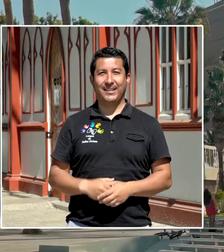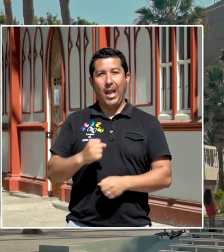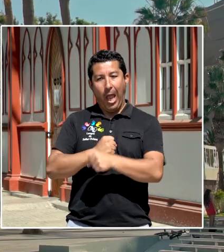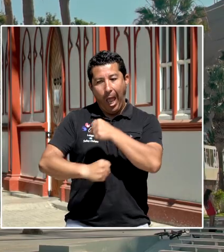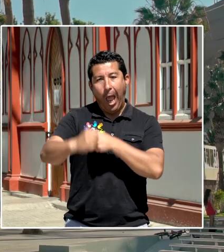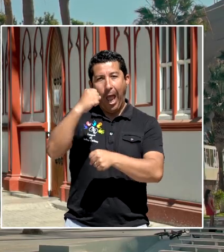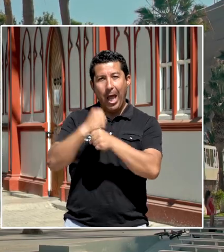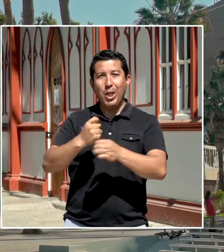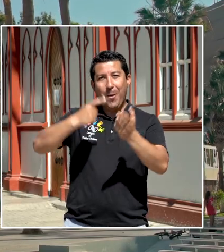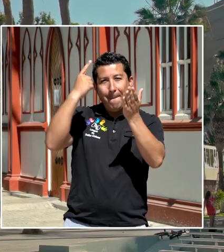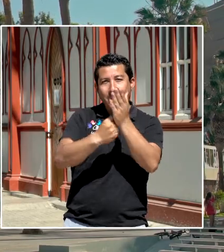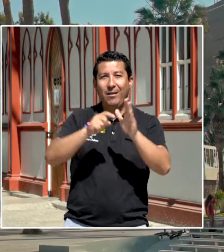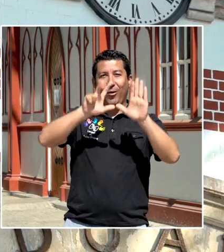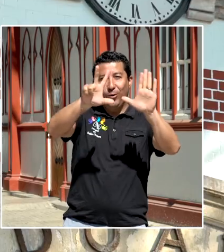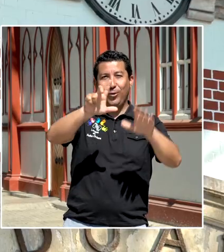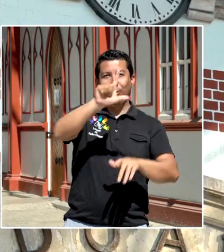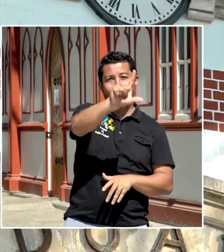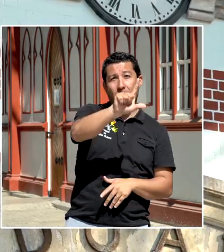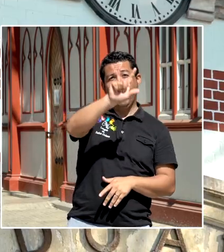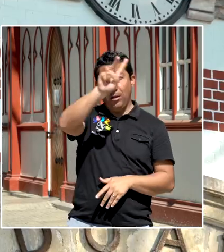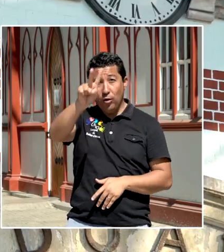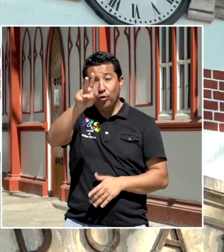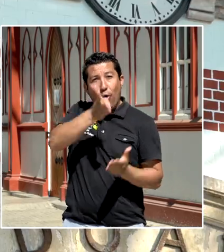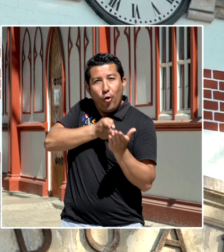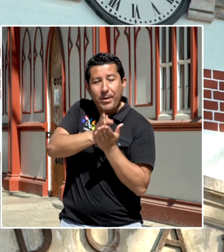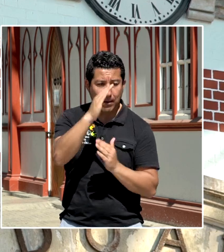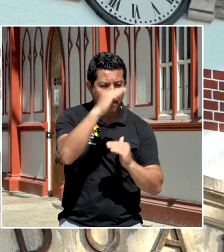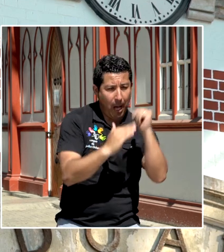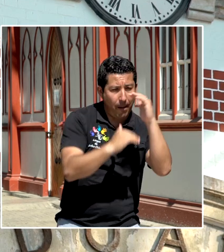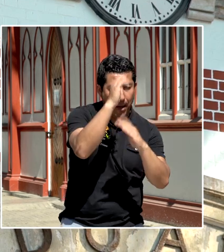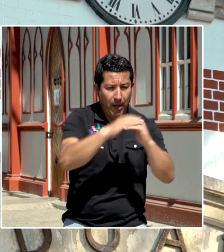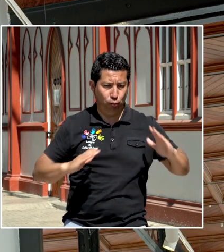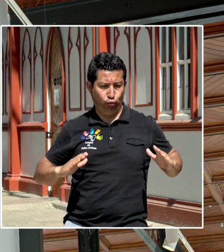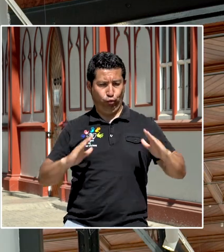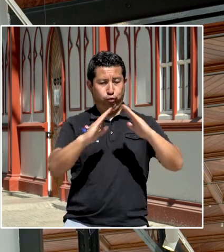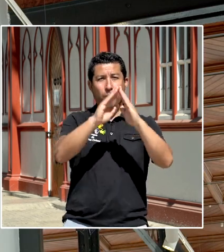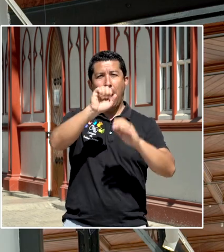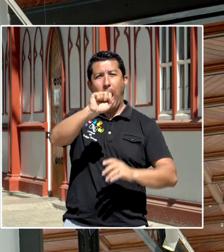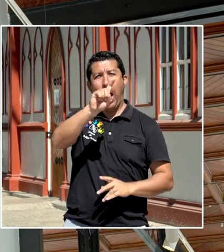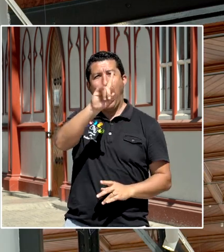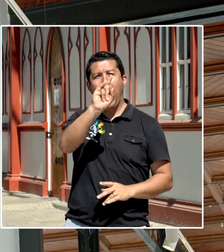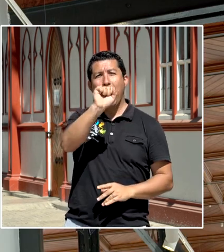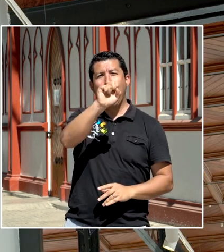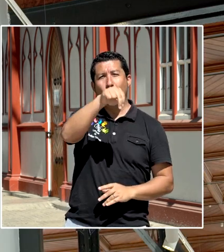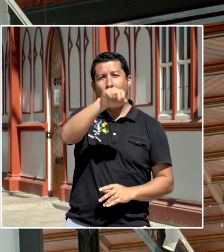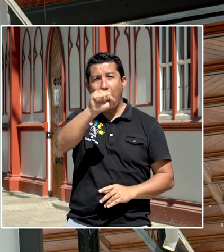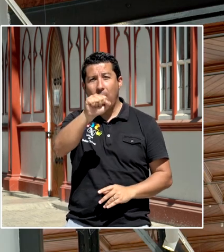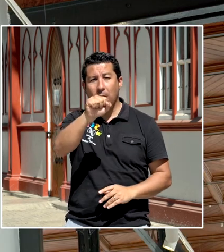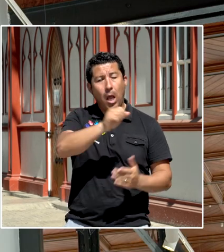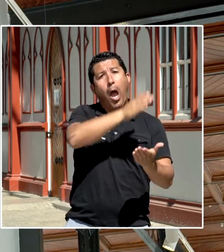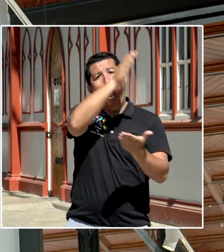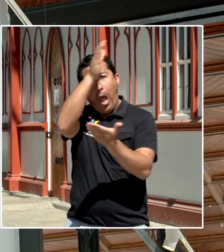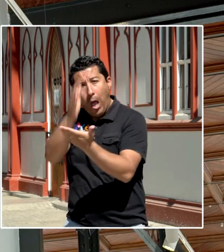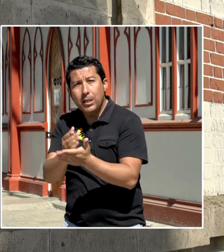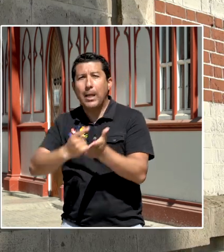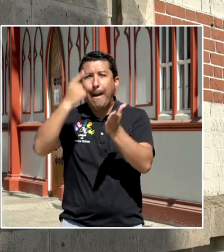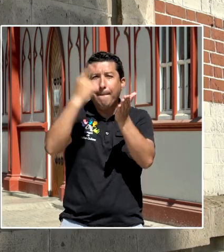la aduana de arica se construyó desde 1871 a